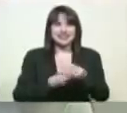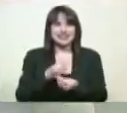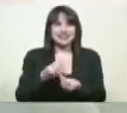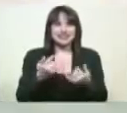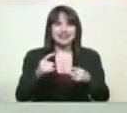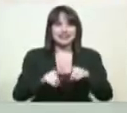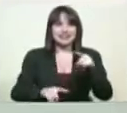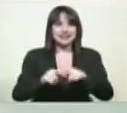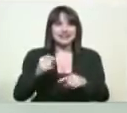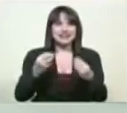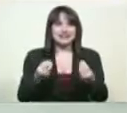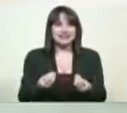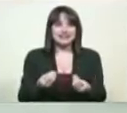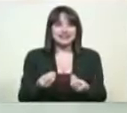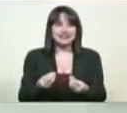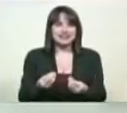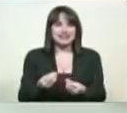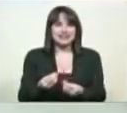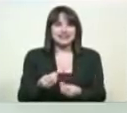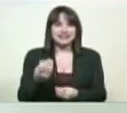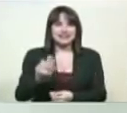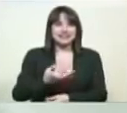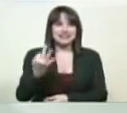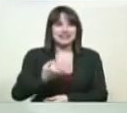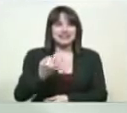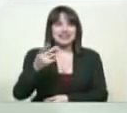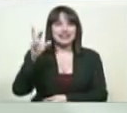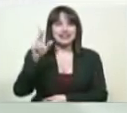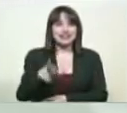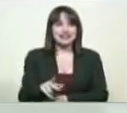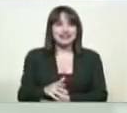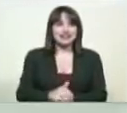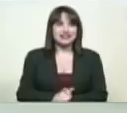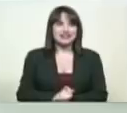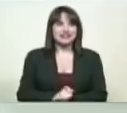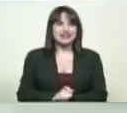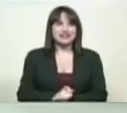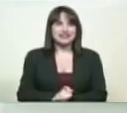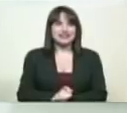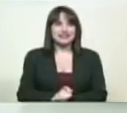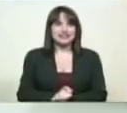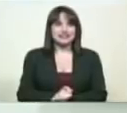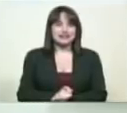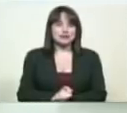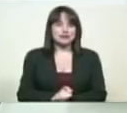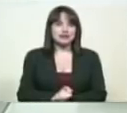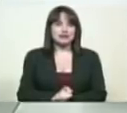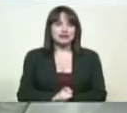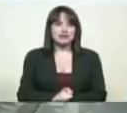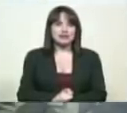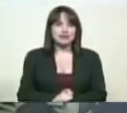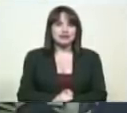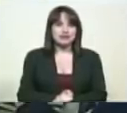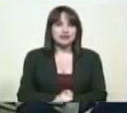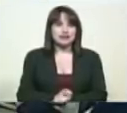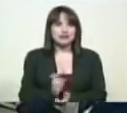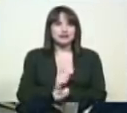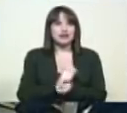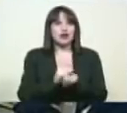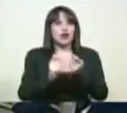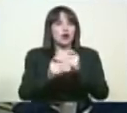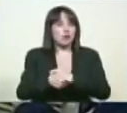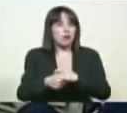Así somos. Yo me siento así todos los días. Muy motivado. Inclusive cuando